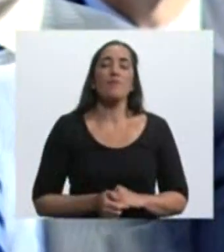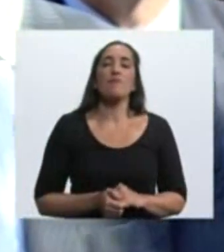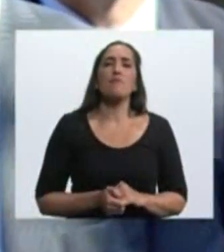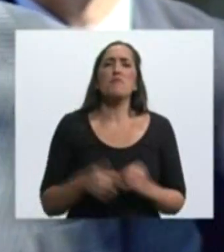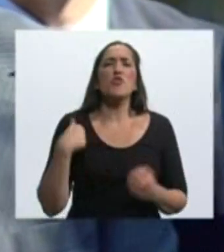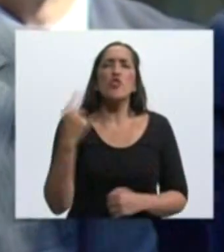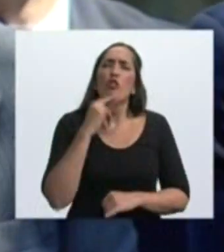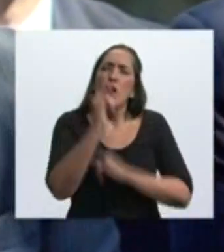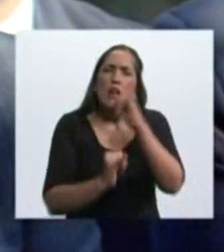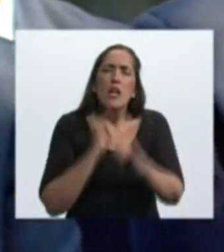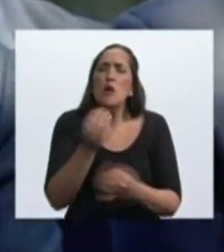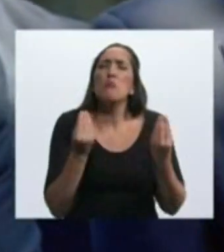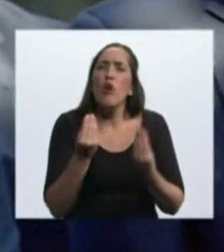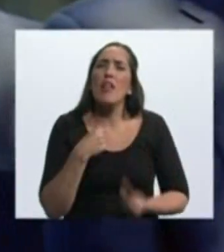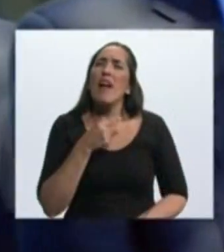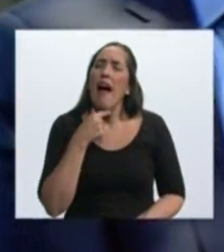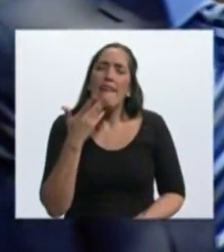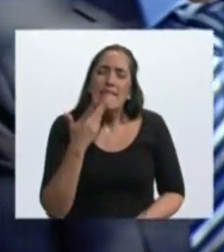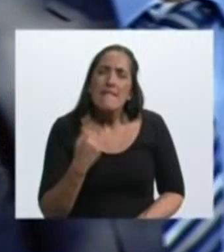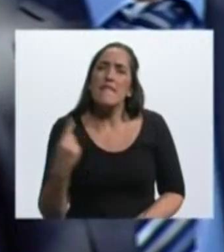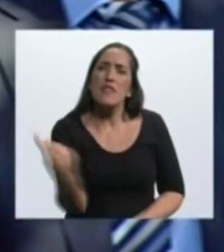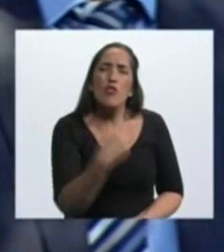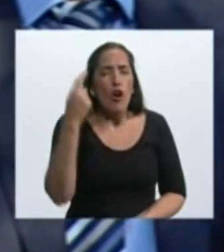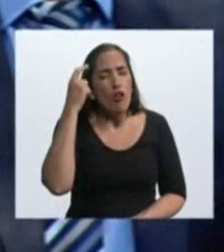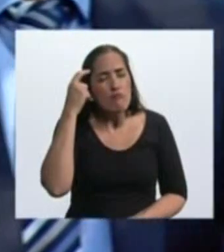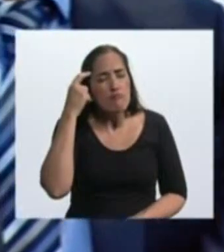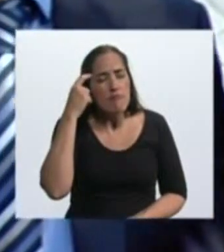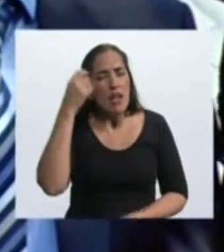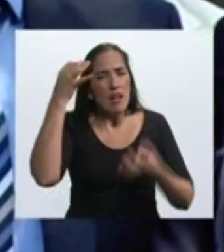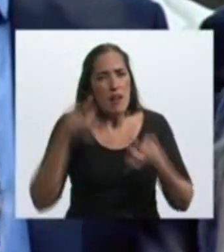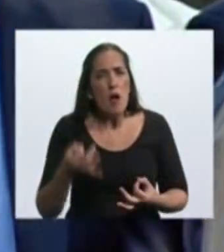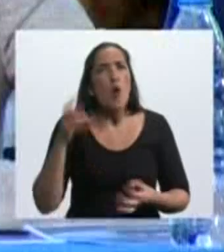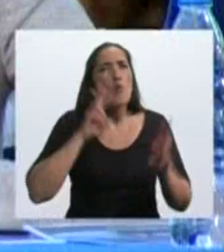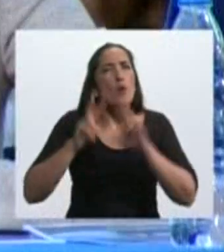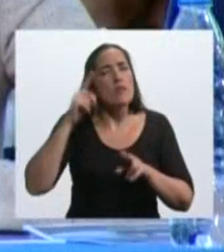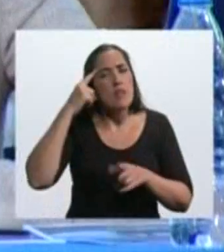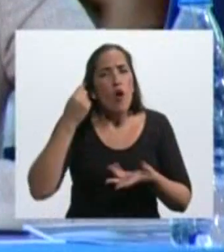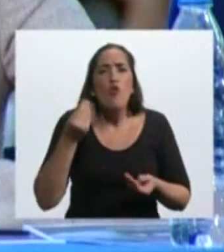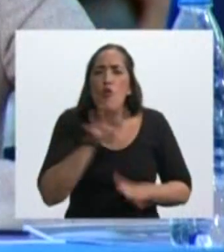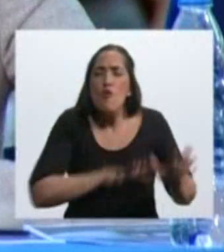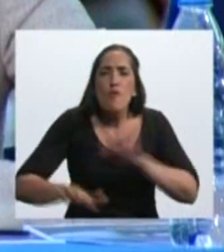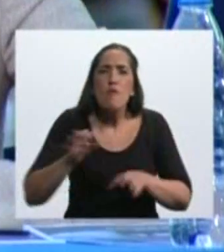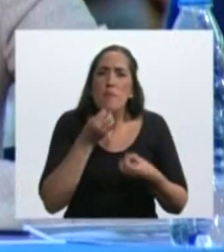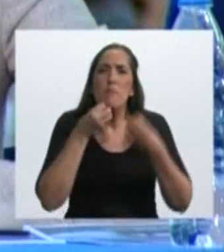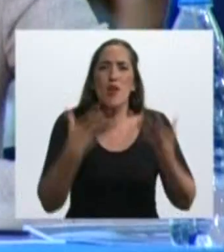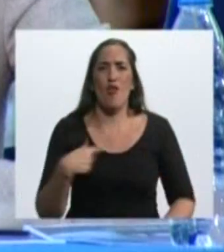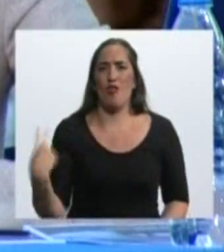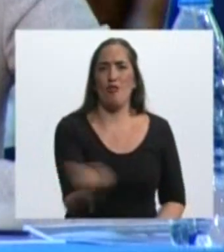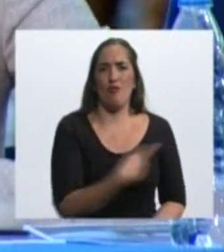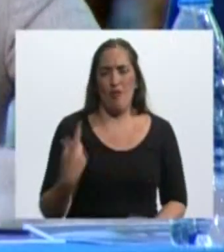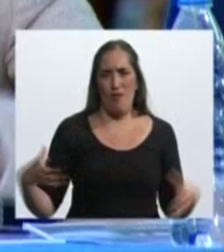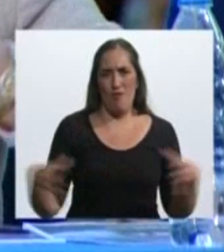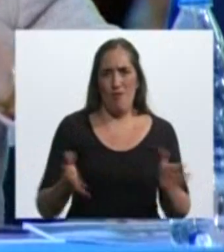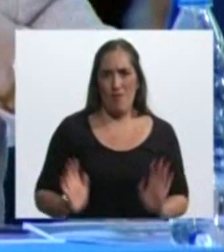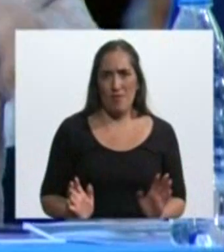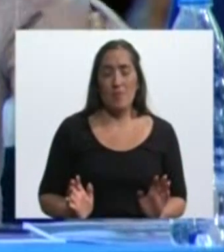Porque yo quiero que pensemos y reflexionemos acerca de cómo podemos hacer las cosas mejor entre todos. Y que muchas cosas que